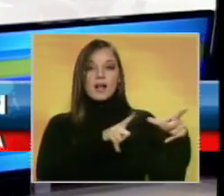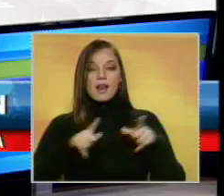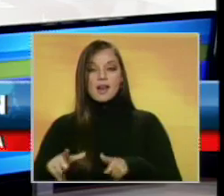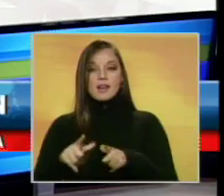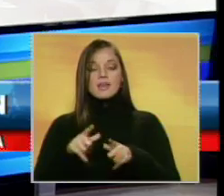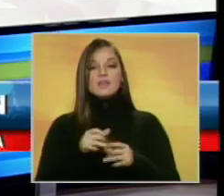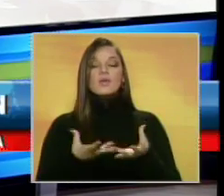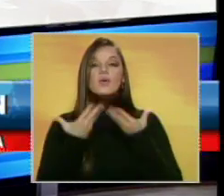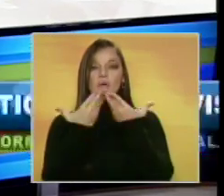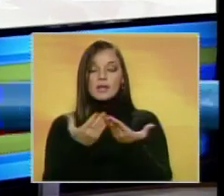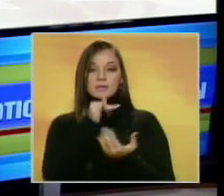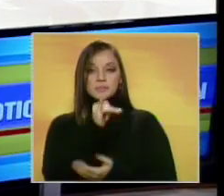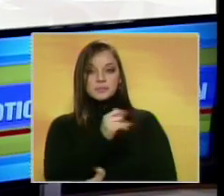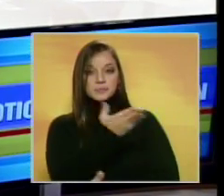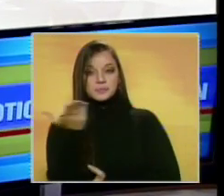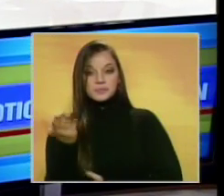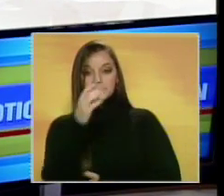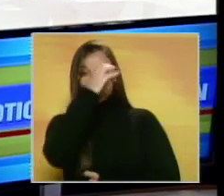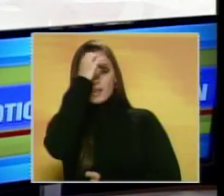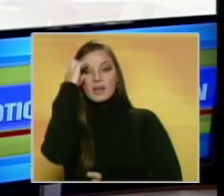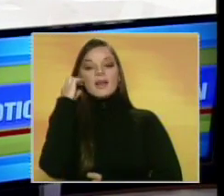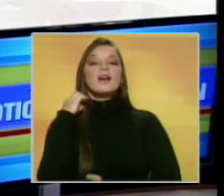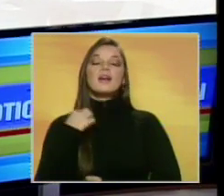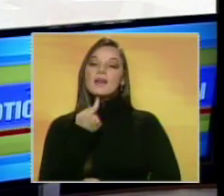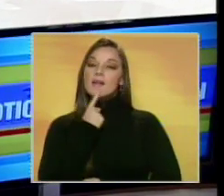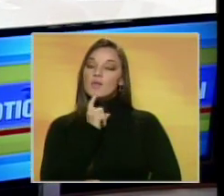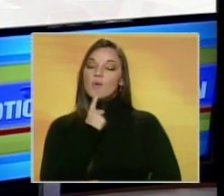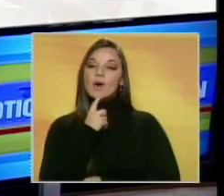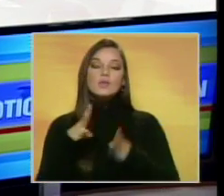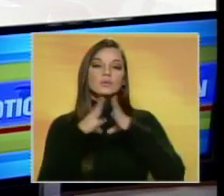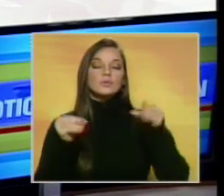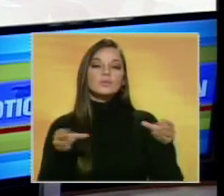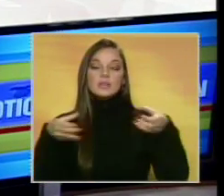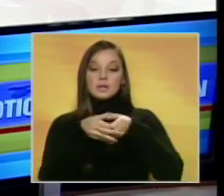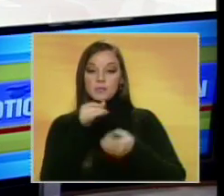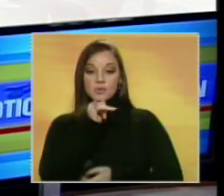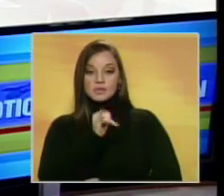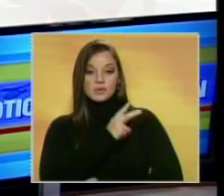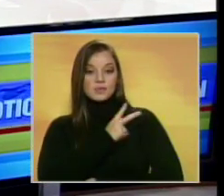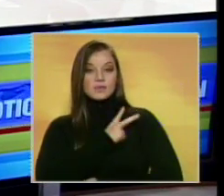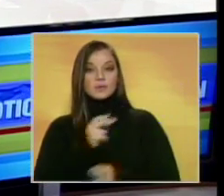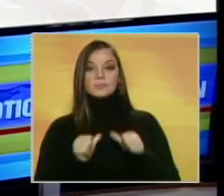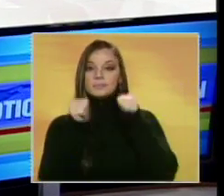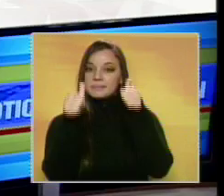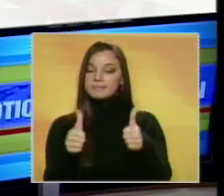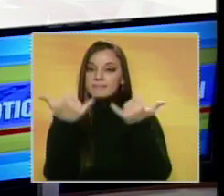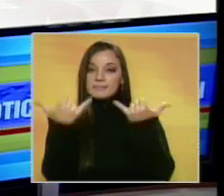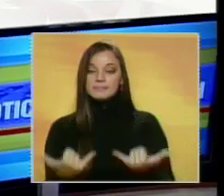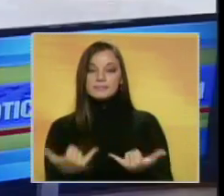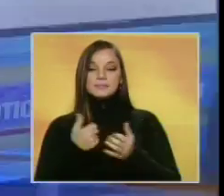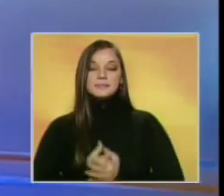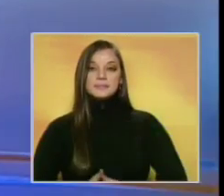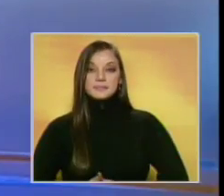listos con las informaciones para ustedes. Eduardo Rodríguez Yoliti y todo el equipo de Noticiero Venevisión. Comenzamos de